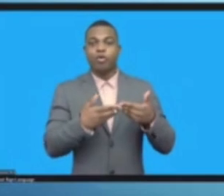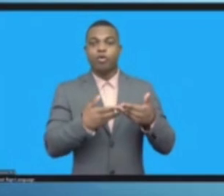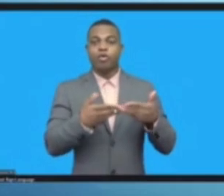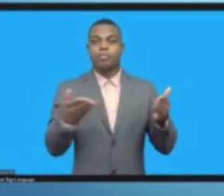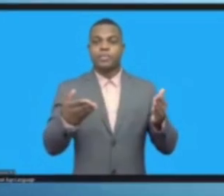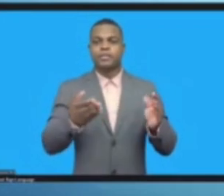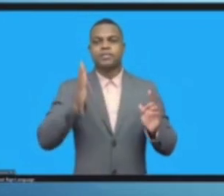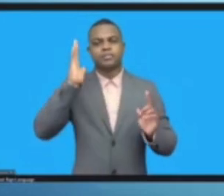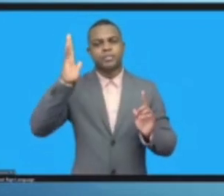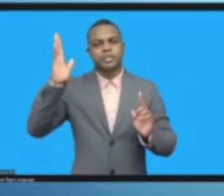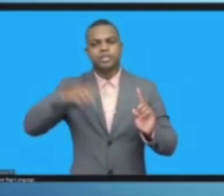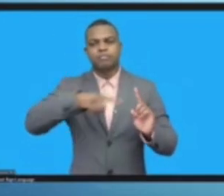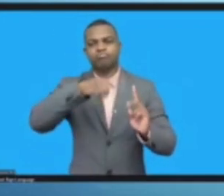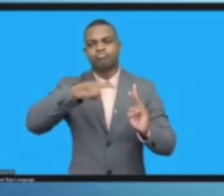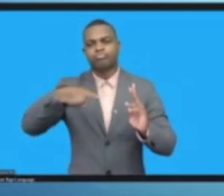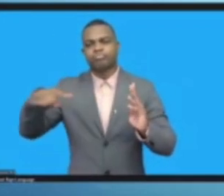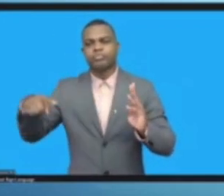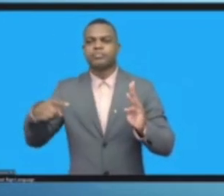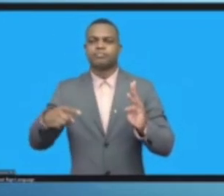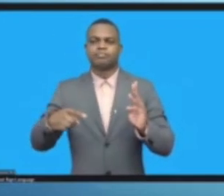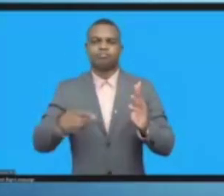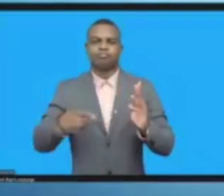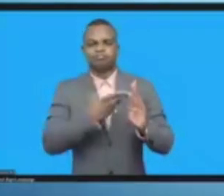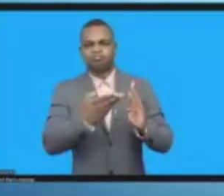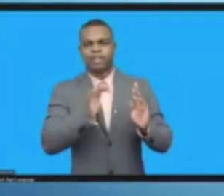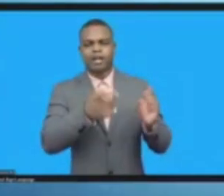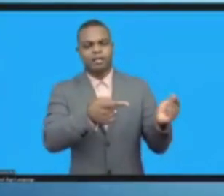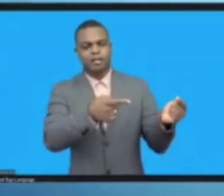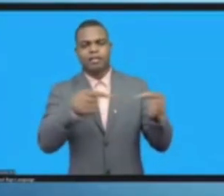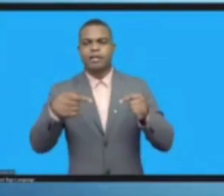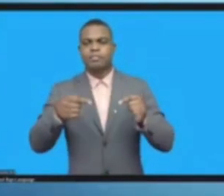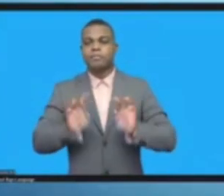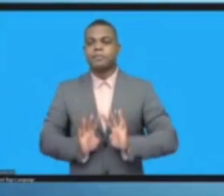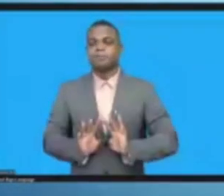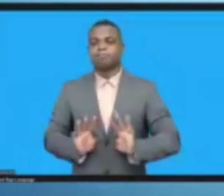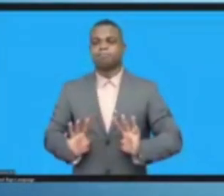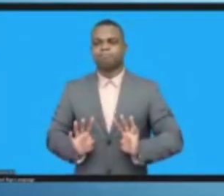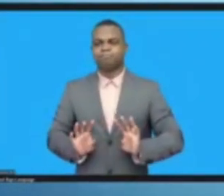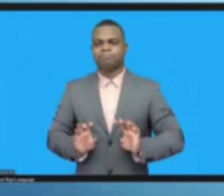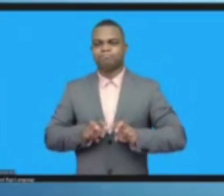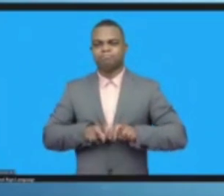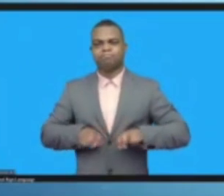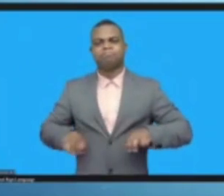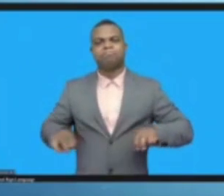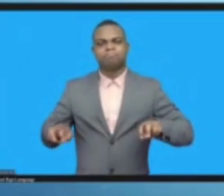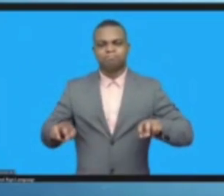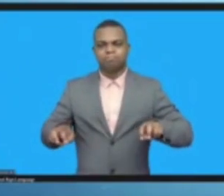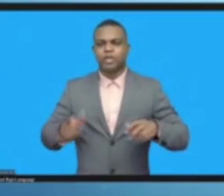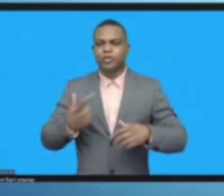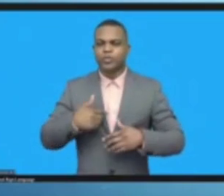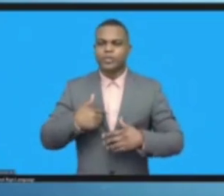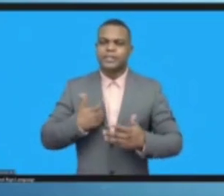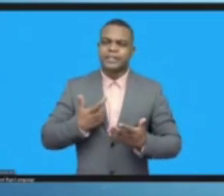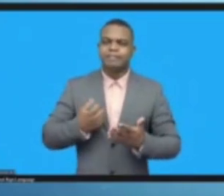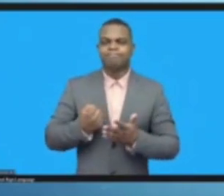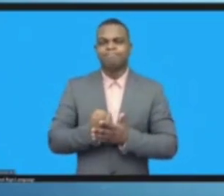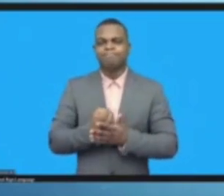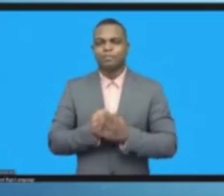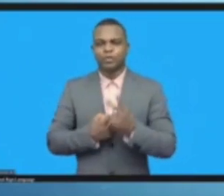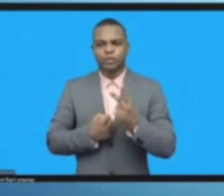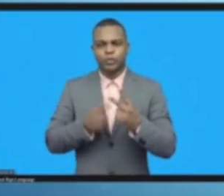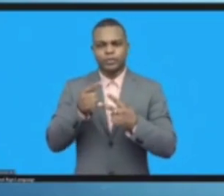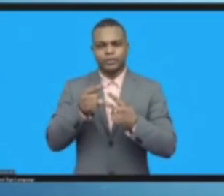están indicados sus nombres quiero agradecerles al para agradecerle al país anfitrión creo que esta fue una de las ceremonias más eficientes